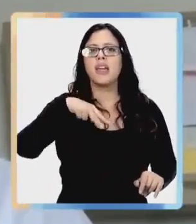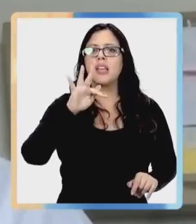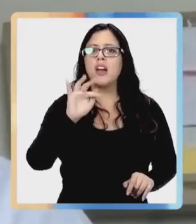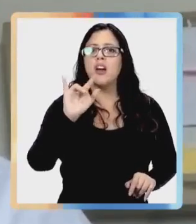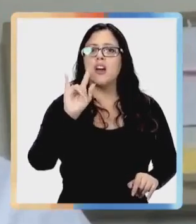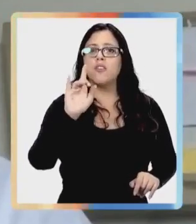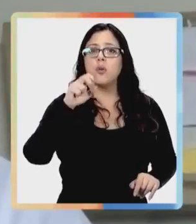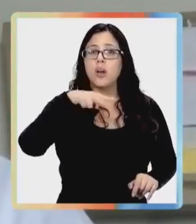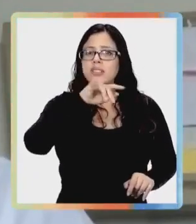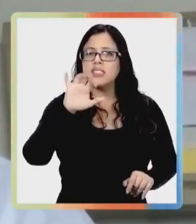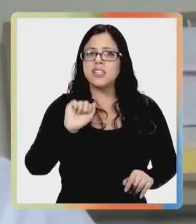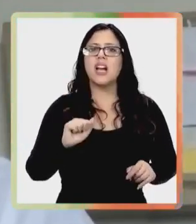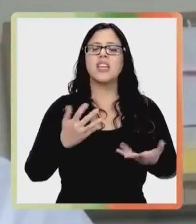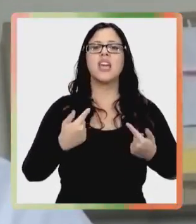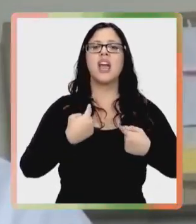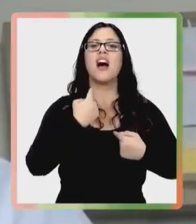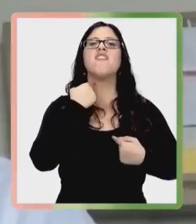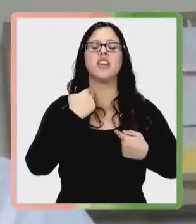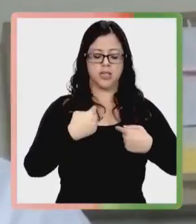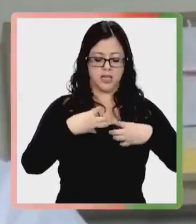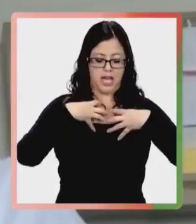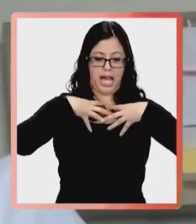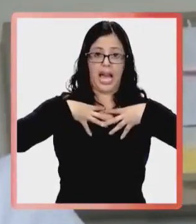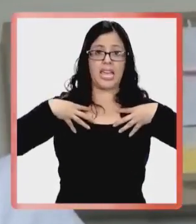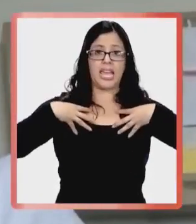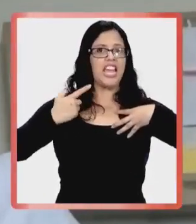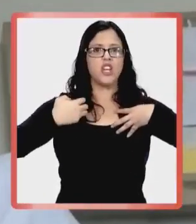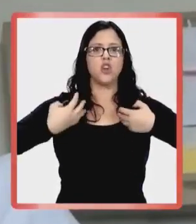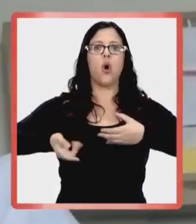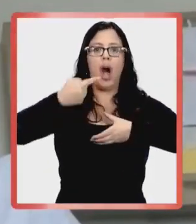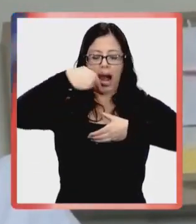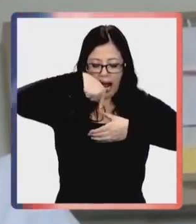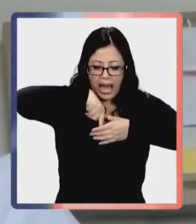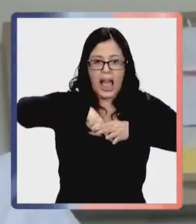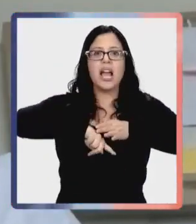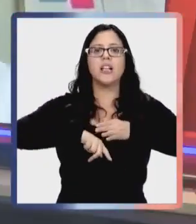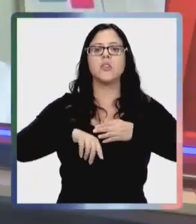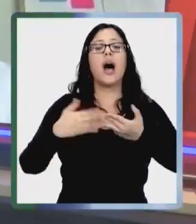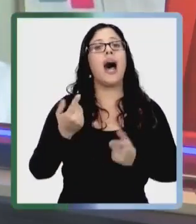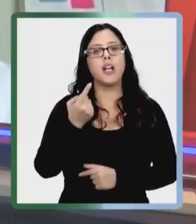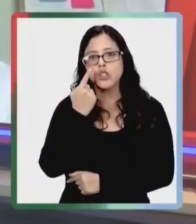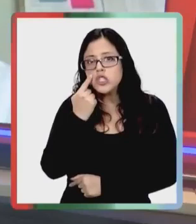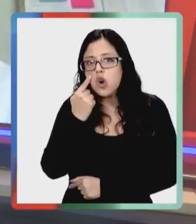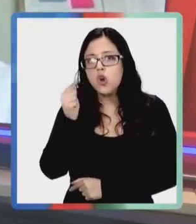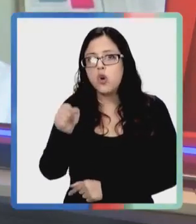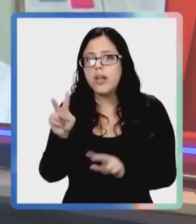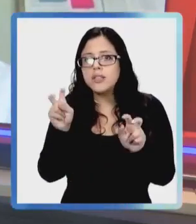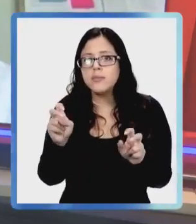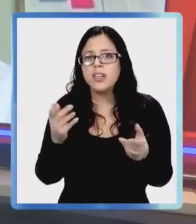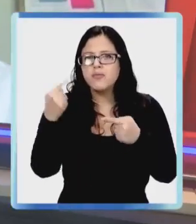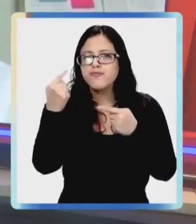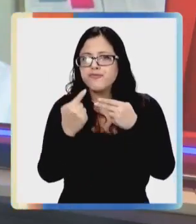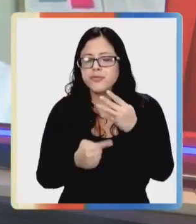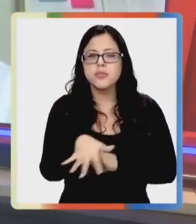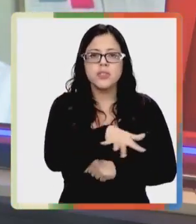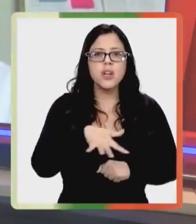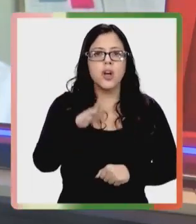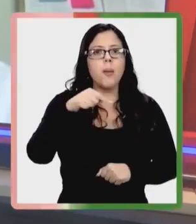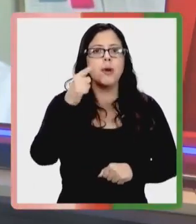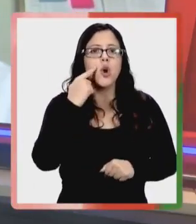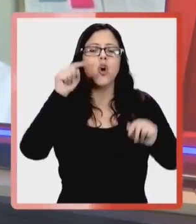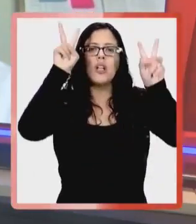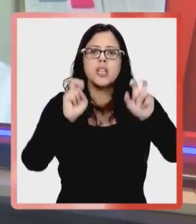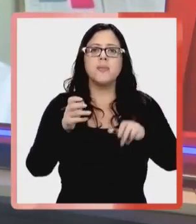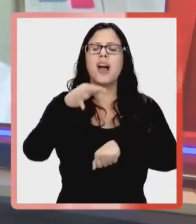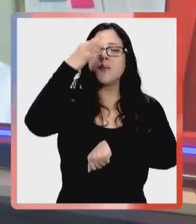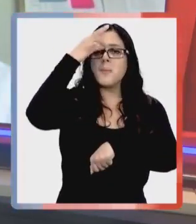vía respiratoria superior y el cuerpo entero con este dolor muscular intenso. A poner ojo entonces a una conjunción de situaciones, pero desde